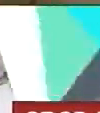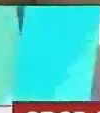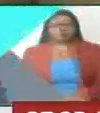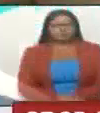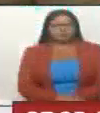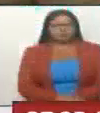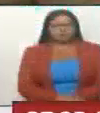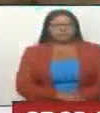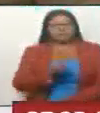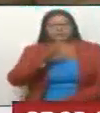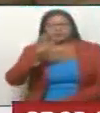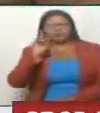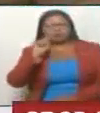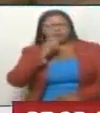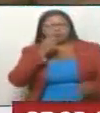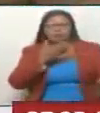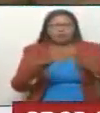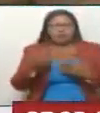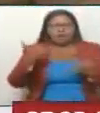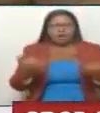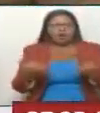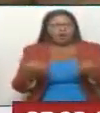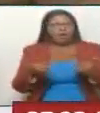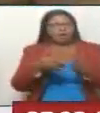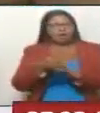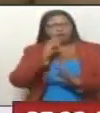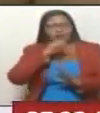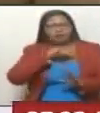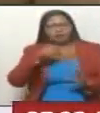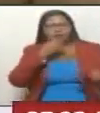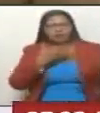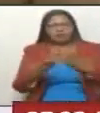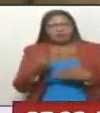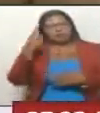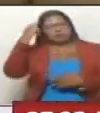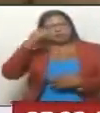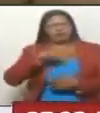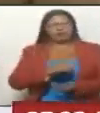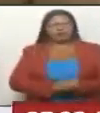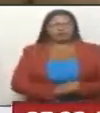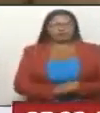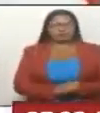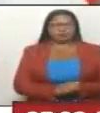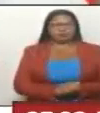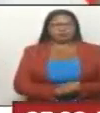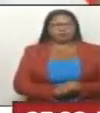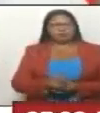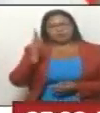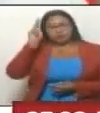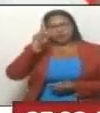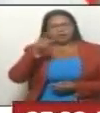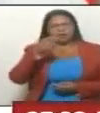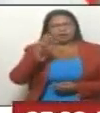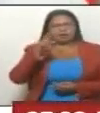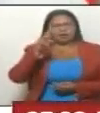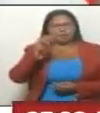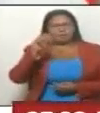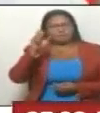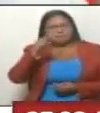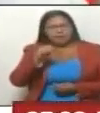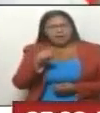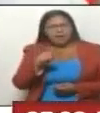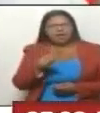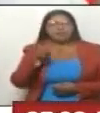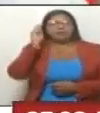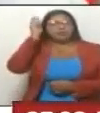25 minutos, y le damos la bienvenida a esta hora a nuestro invitado el día de hoy. Muchas gracias. El profesor Germán Escarra, diputado de la Asamblea